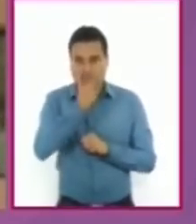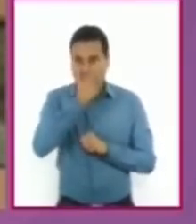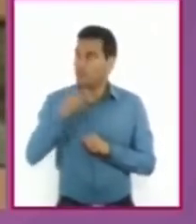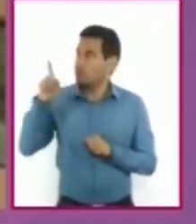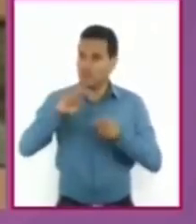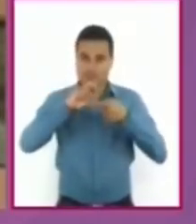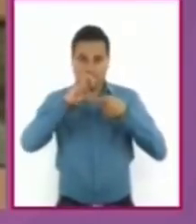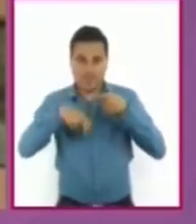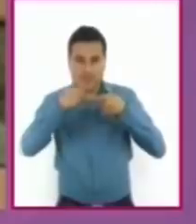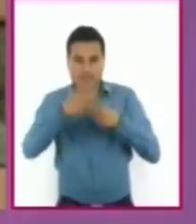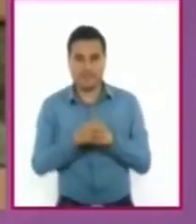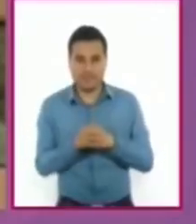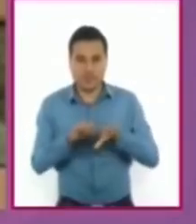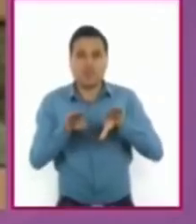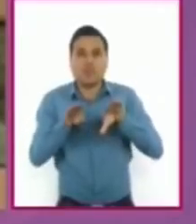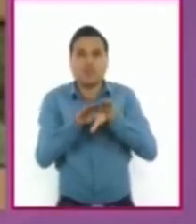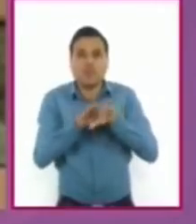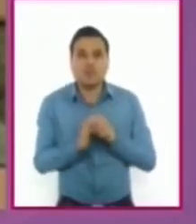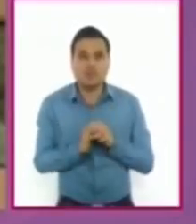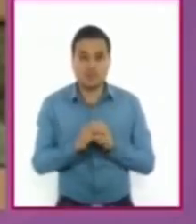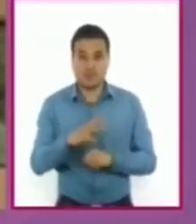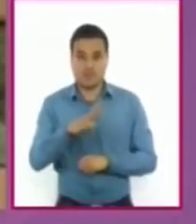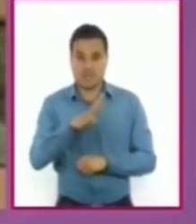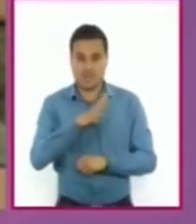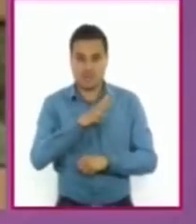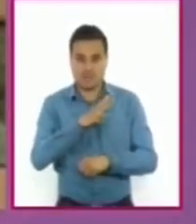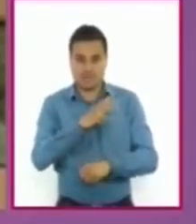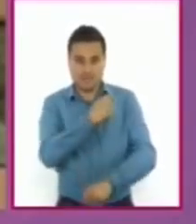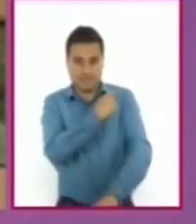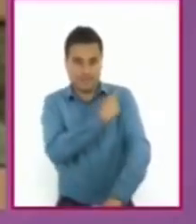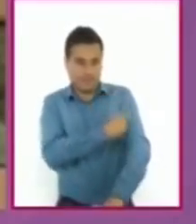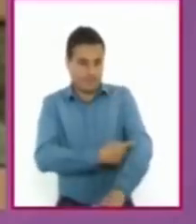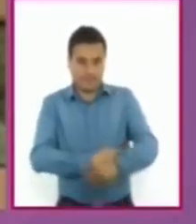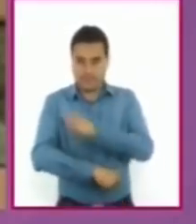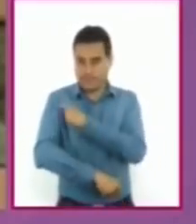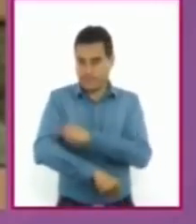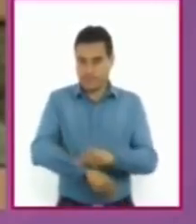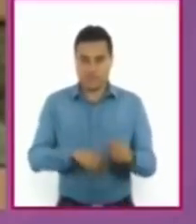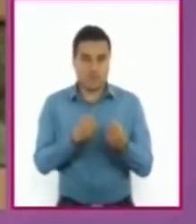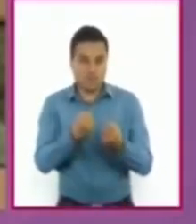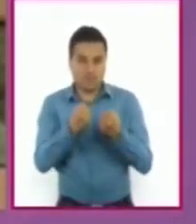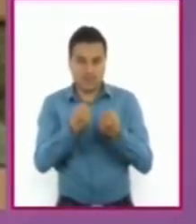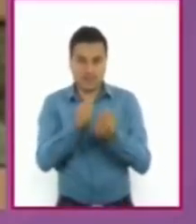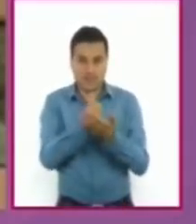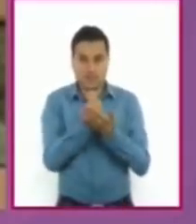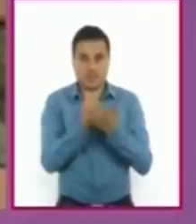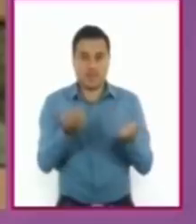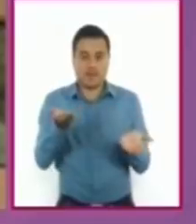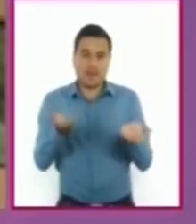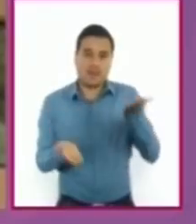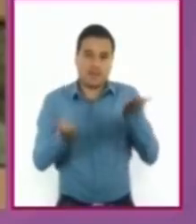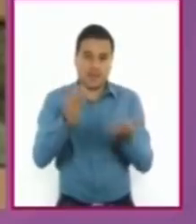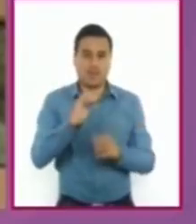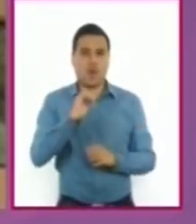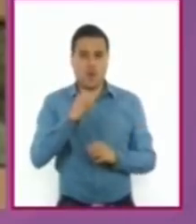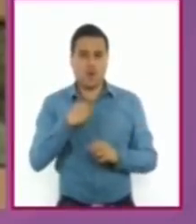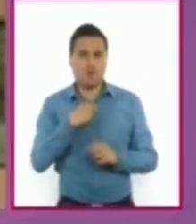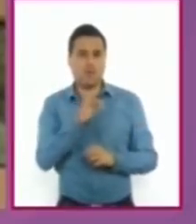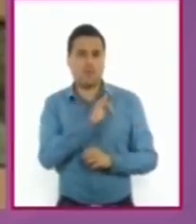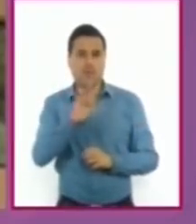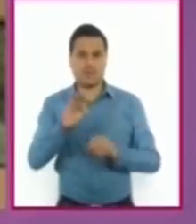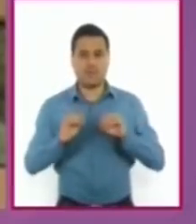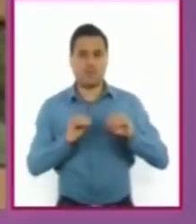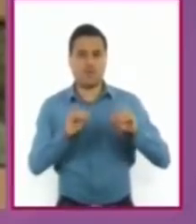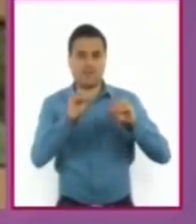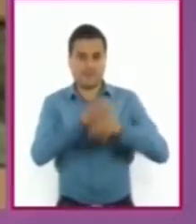ejerce una fuerza en distintos puntos, que le ayudarán a mantener el equilibrio o moverse libremente, contrarrestando la fuerza